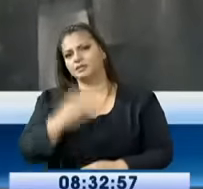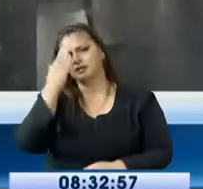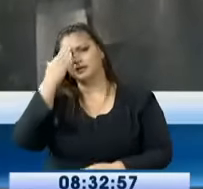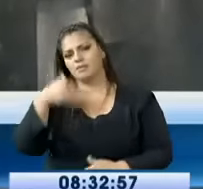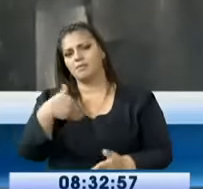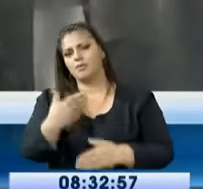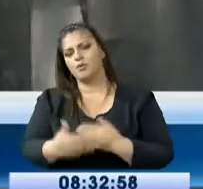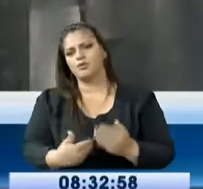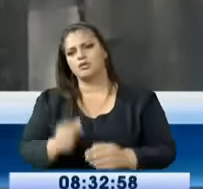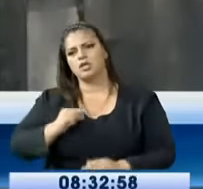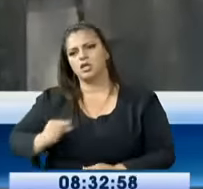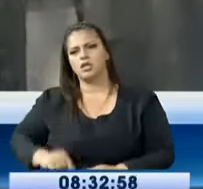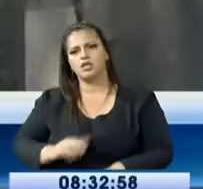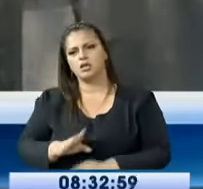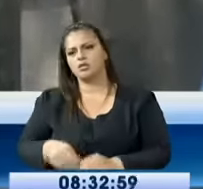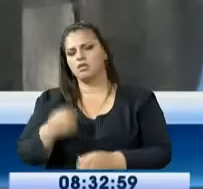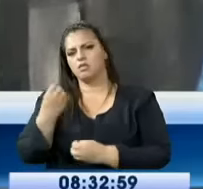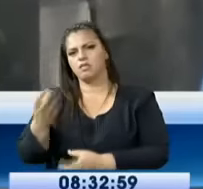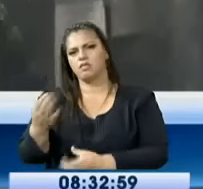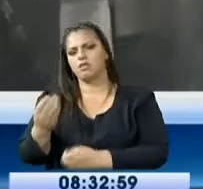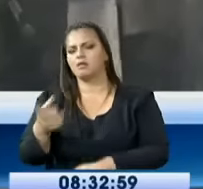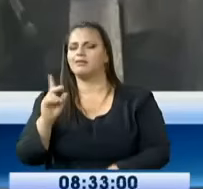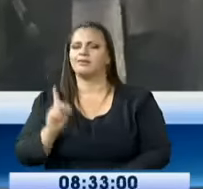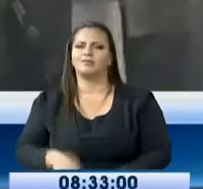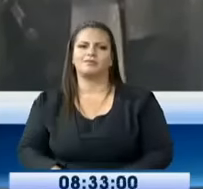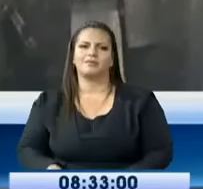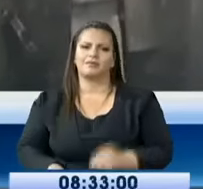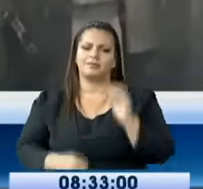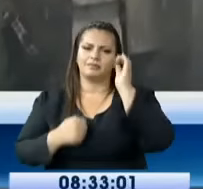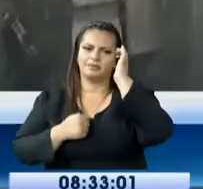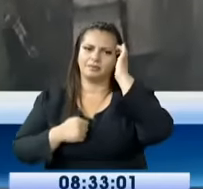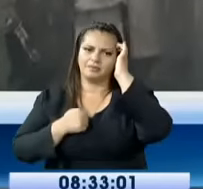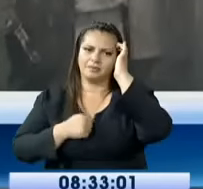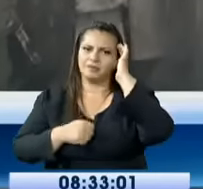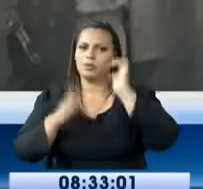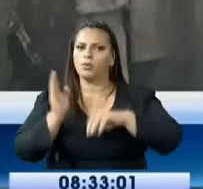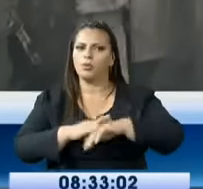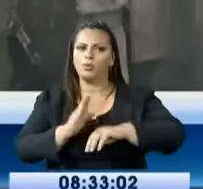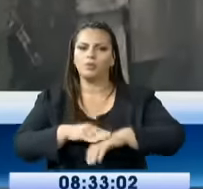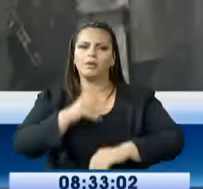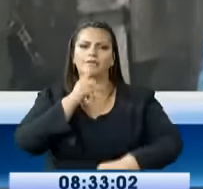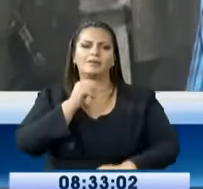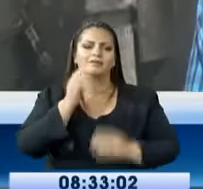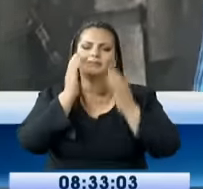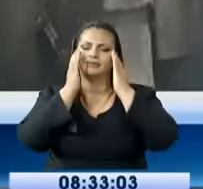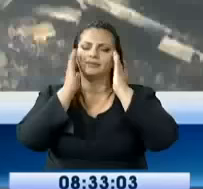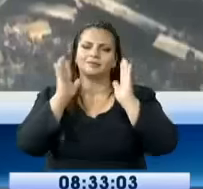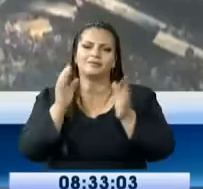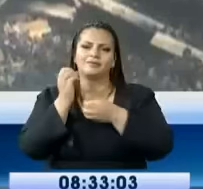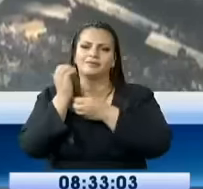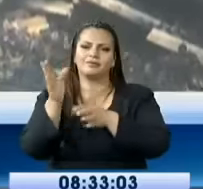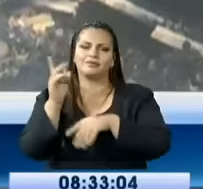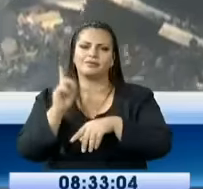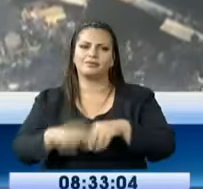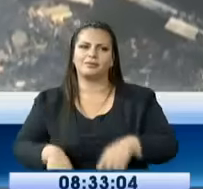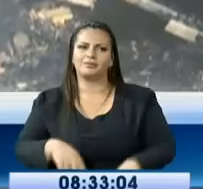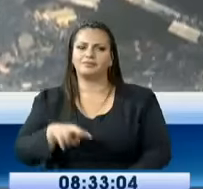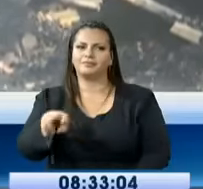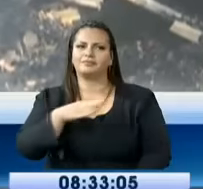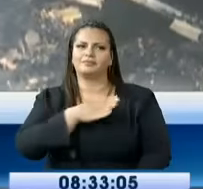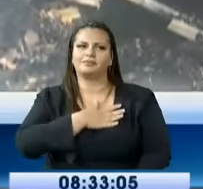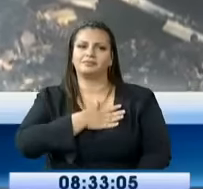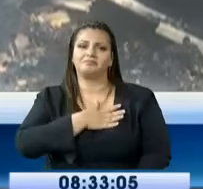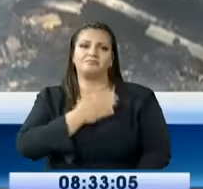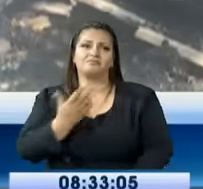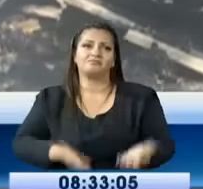puedo decir indicios, algo todo por el estilo, indicar culpables de todo esto, pero es lamentable. Al parecer, un